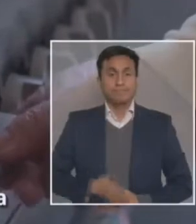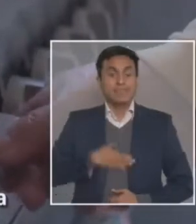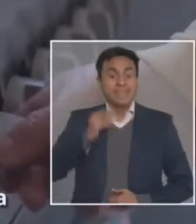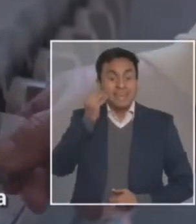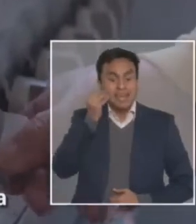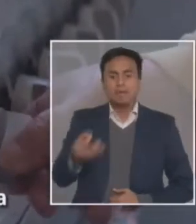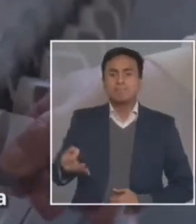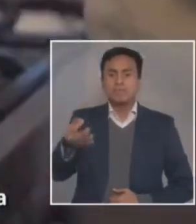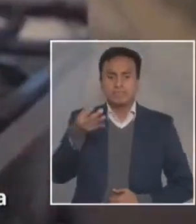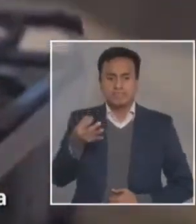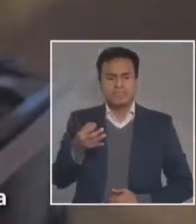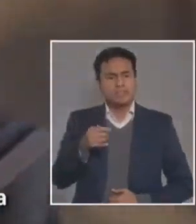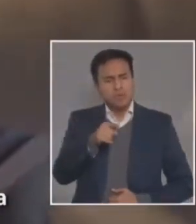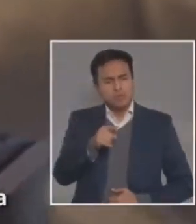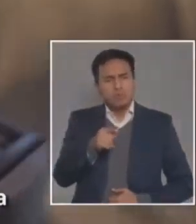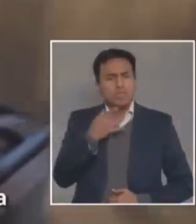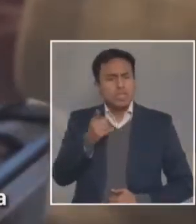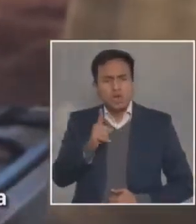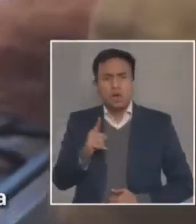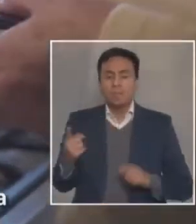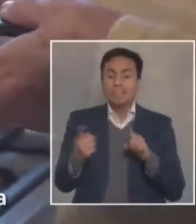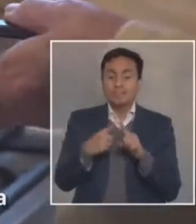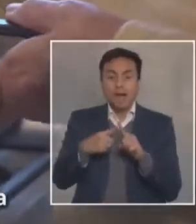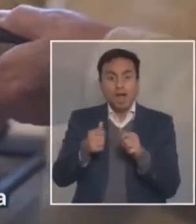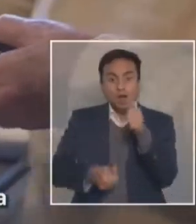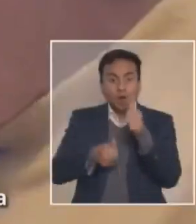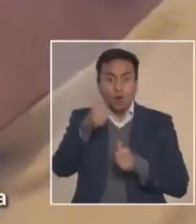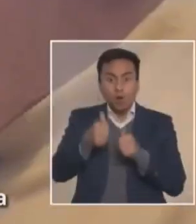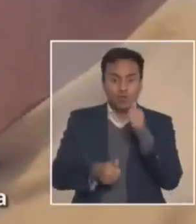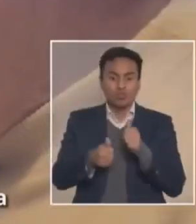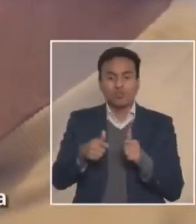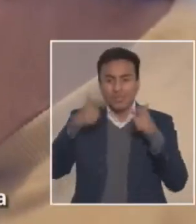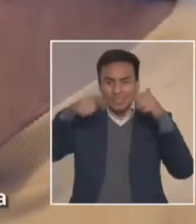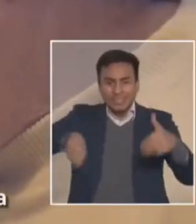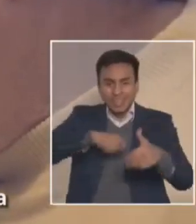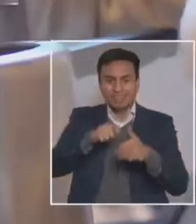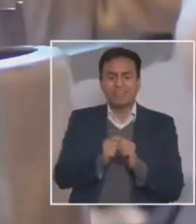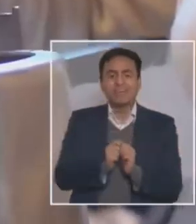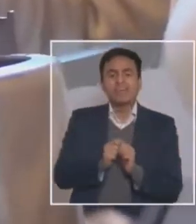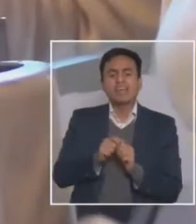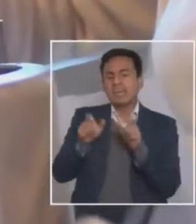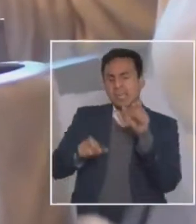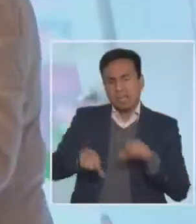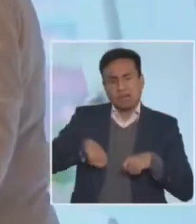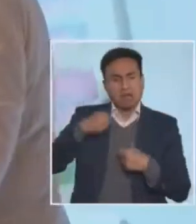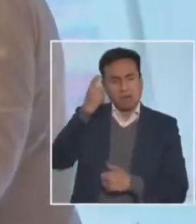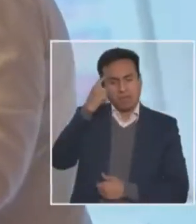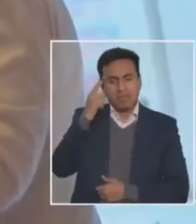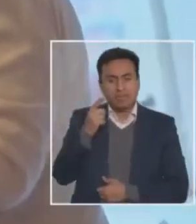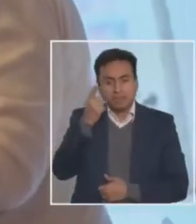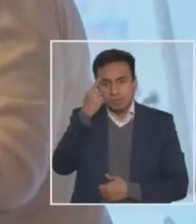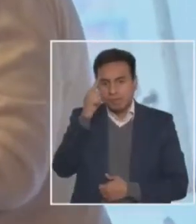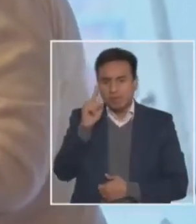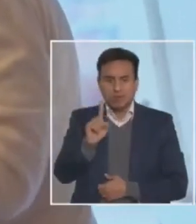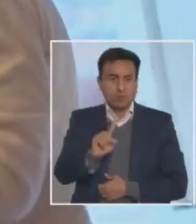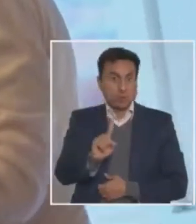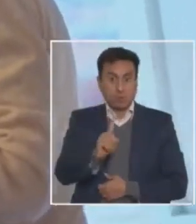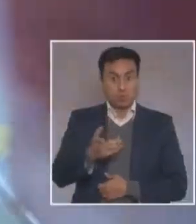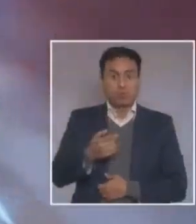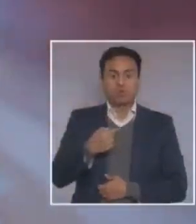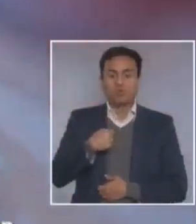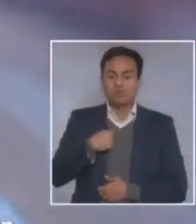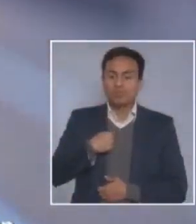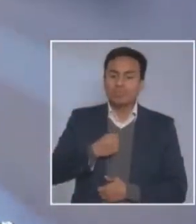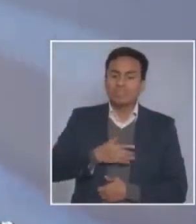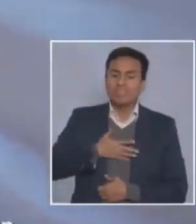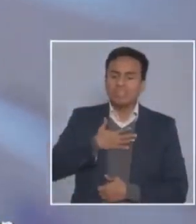Mi nieta me dice, ¿por qué no participa en este concurso para chef? Si ese es para gente joven, pero no,